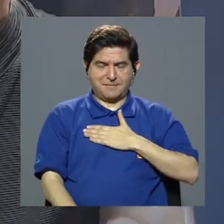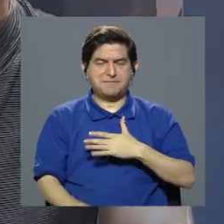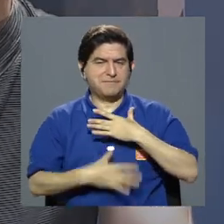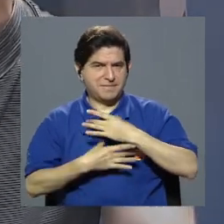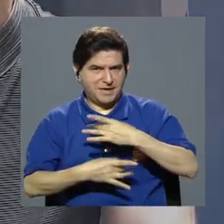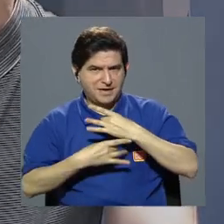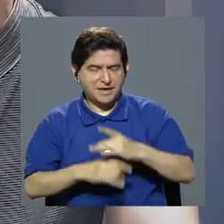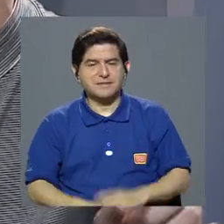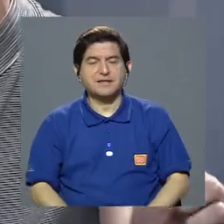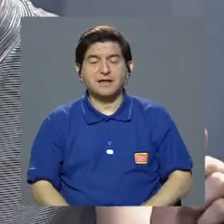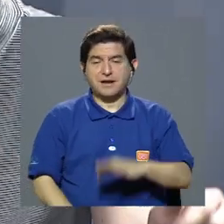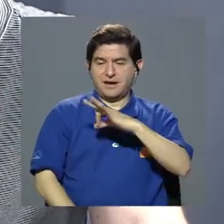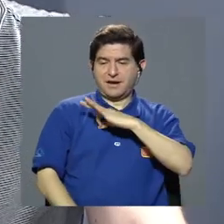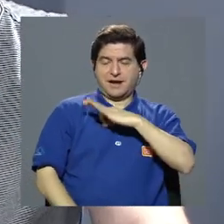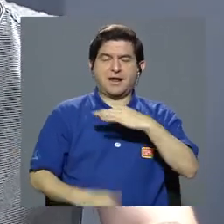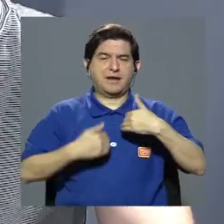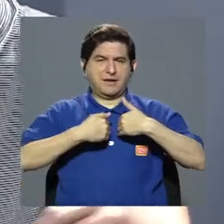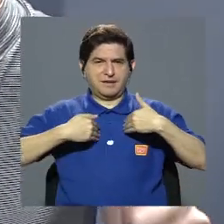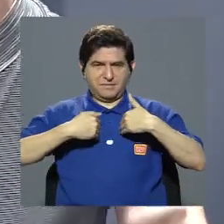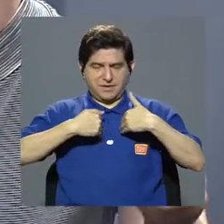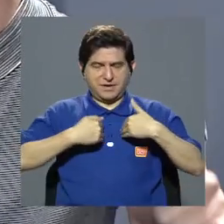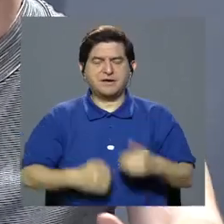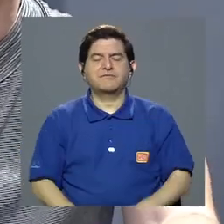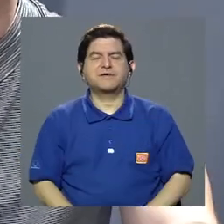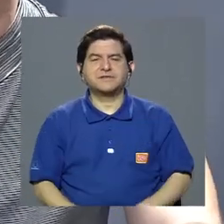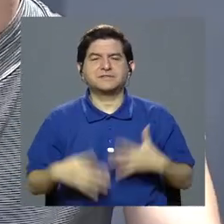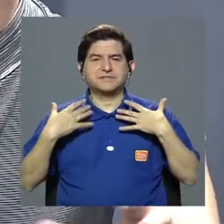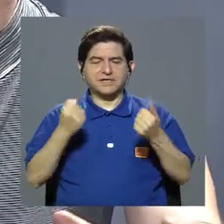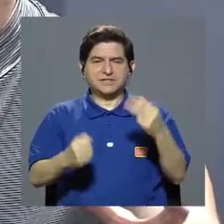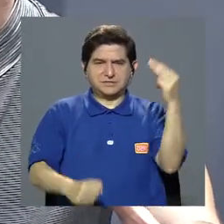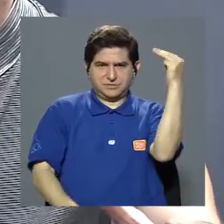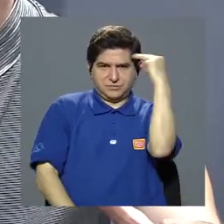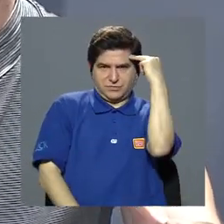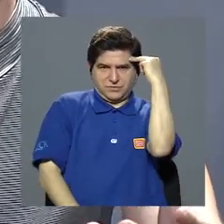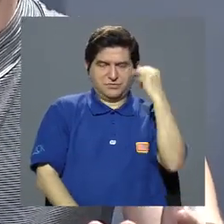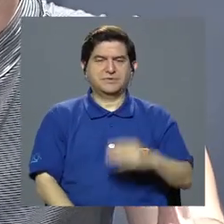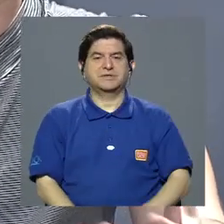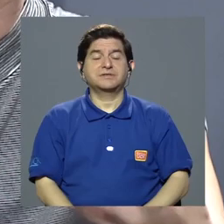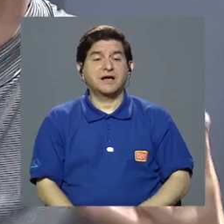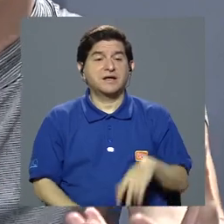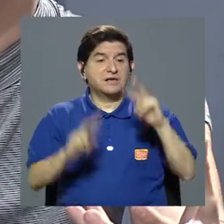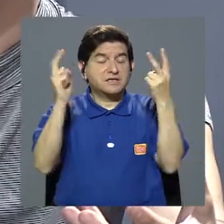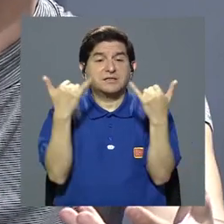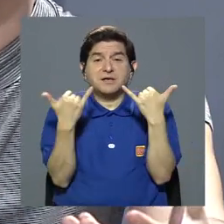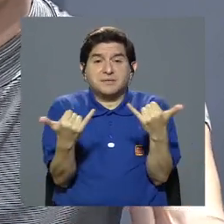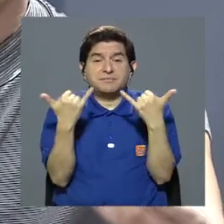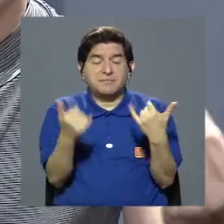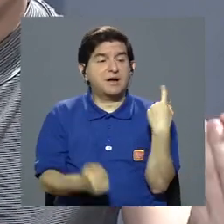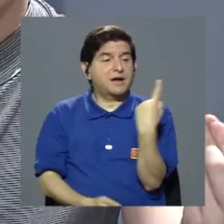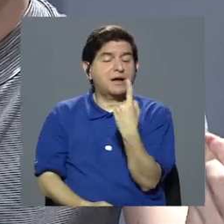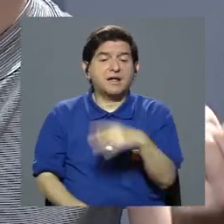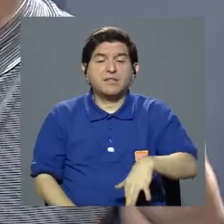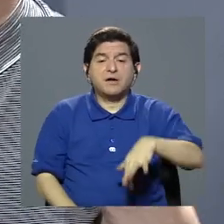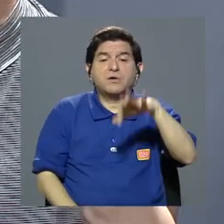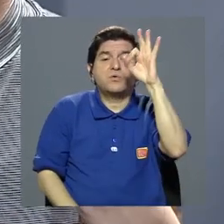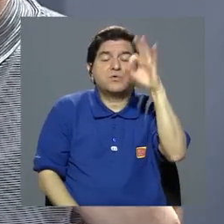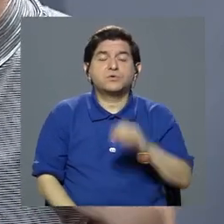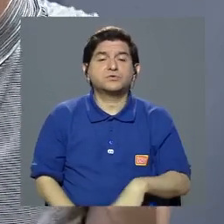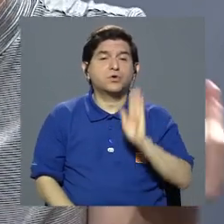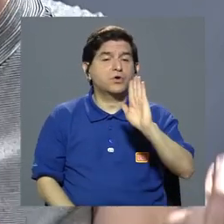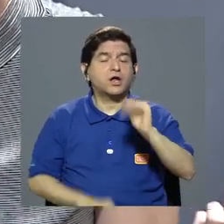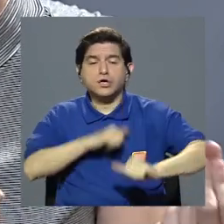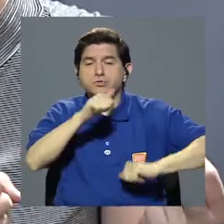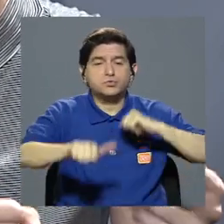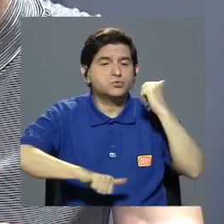llamó mucho la atención el bienestar animal la salud mental y son temas de ahora verdad que cada uno escoge como su